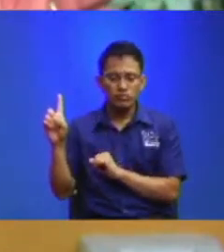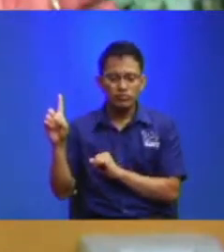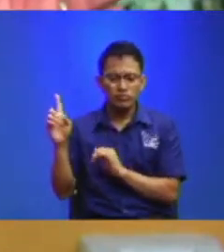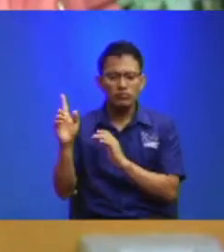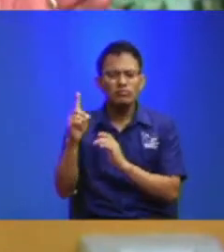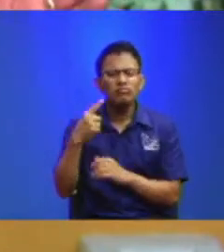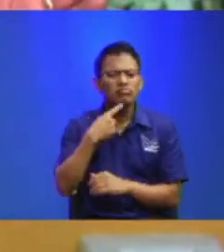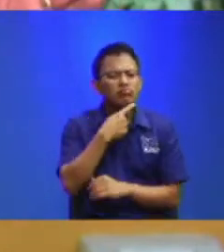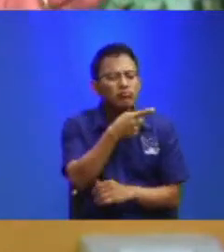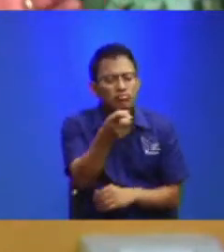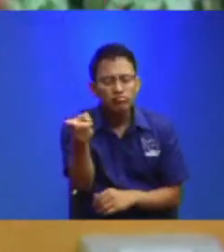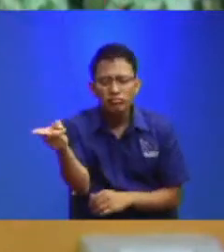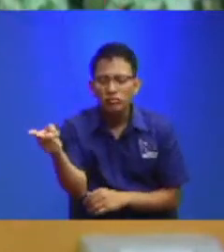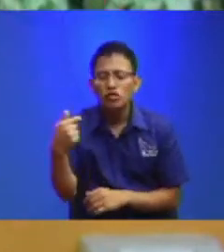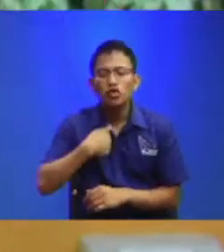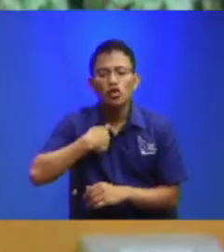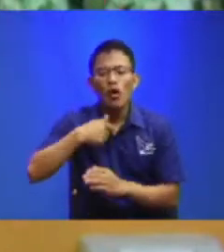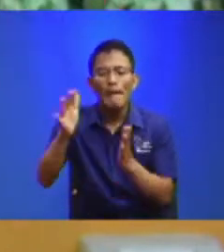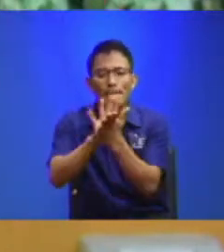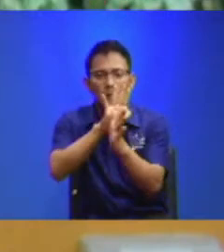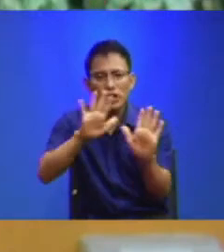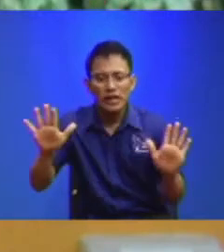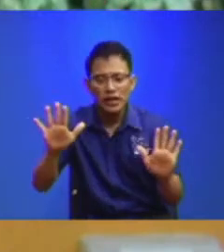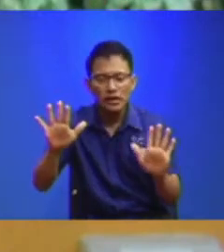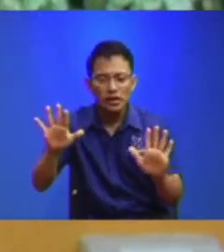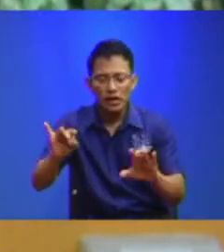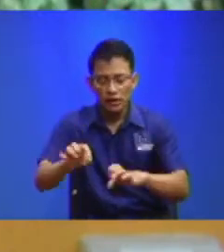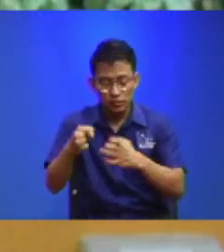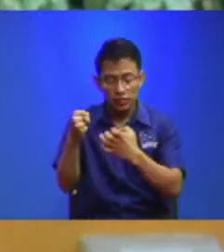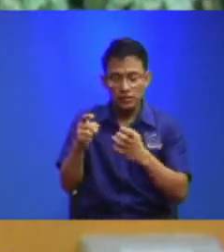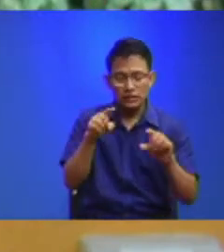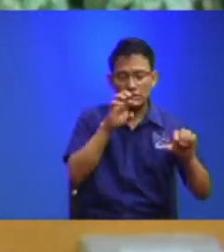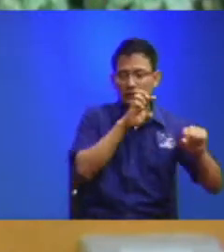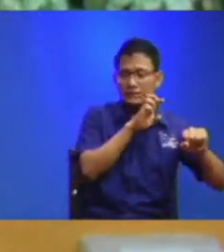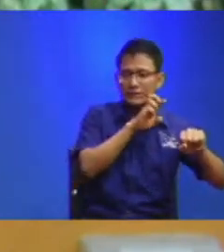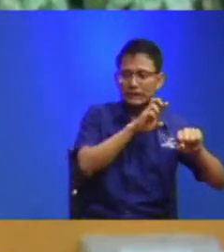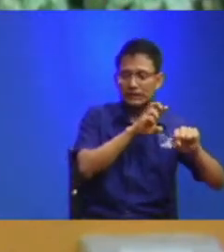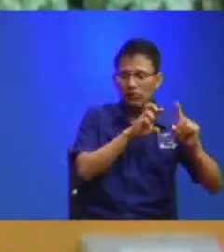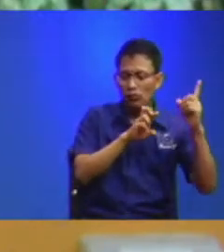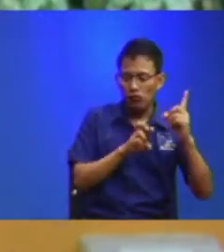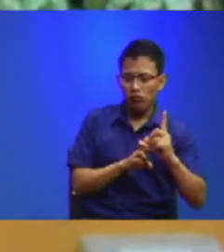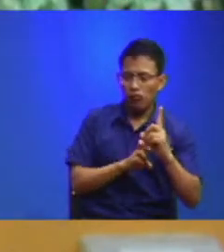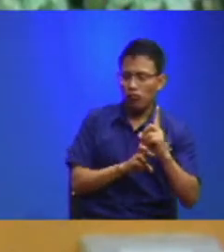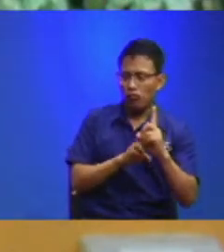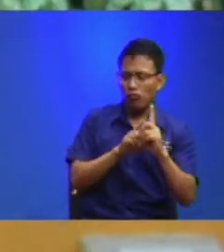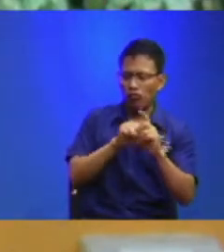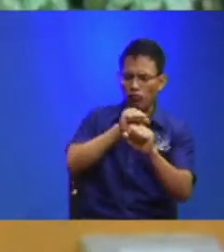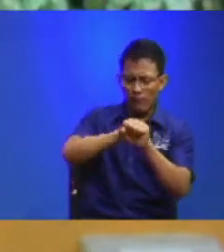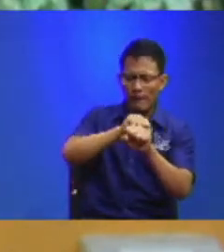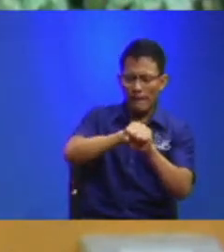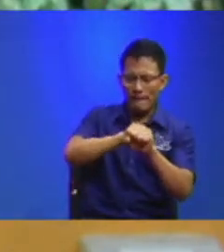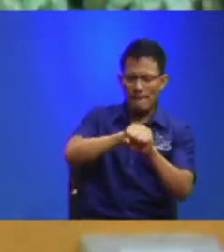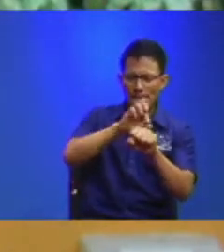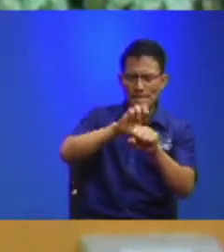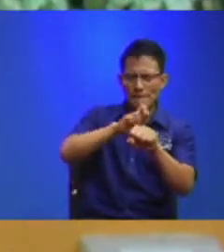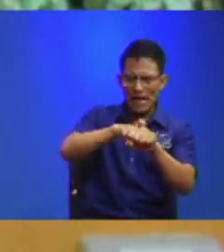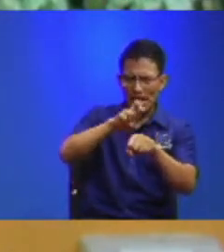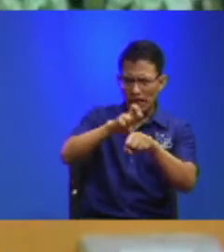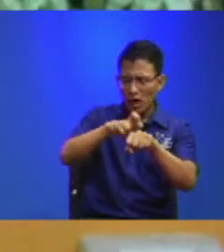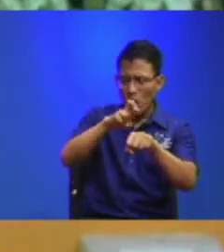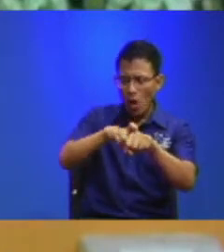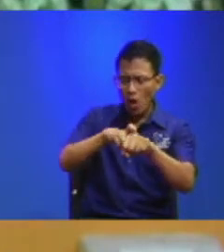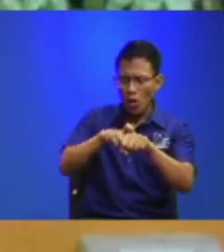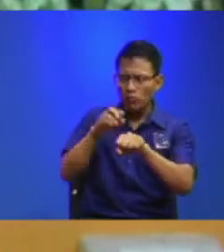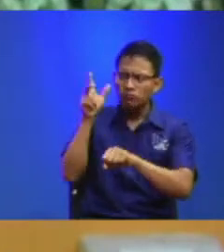cruz. Entonces Pedro, hermano, qué tremendo, porque lo que le